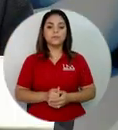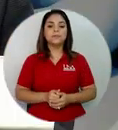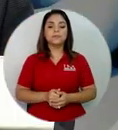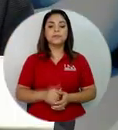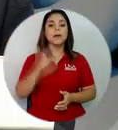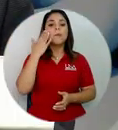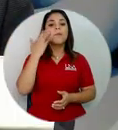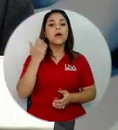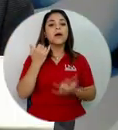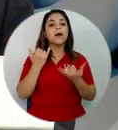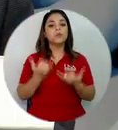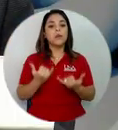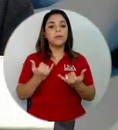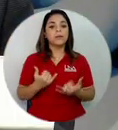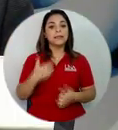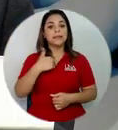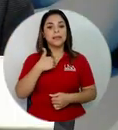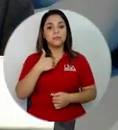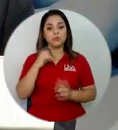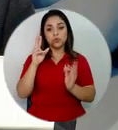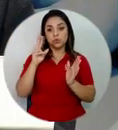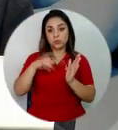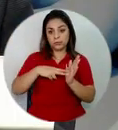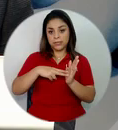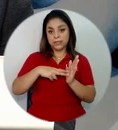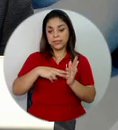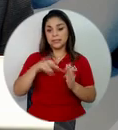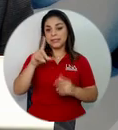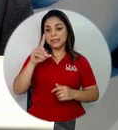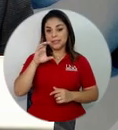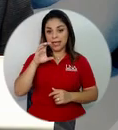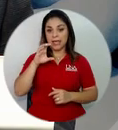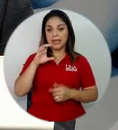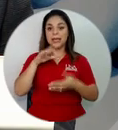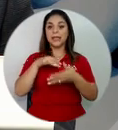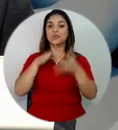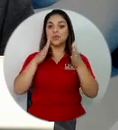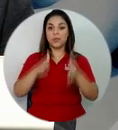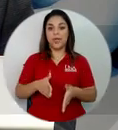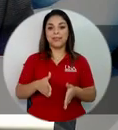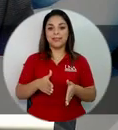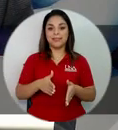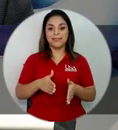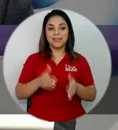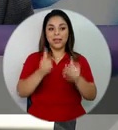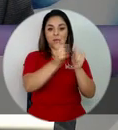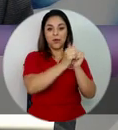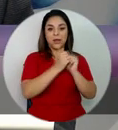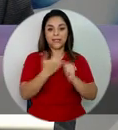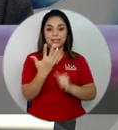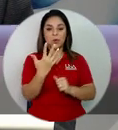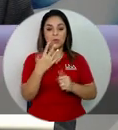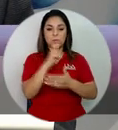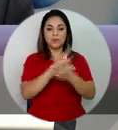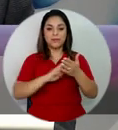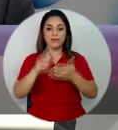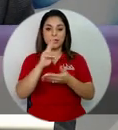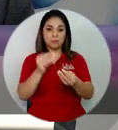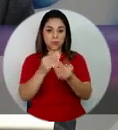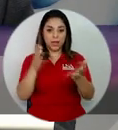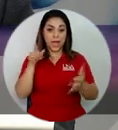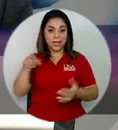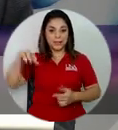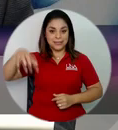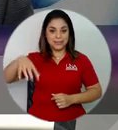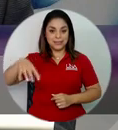porque actualmente tenemos aproximadamente 2.100 estudiantes entre las 5 universidades públicas. Es